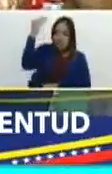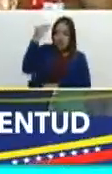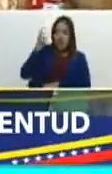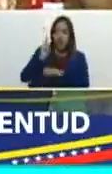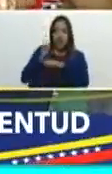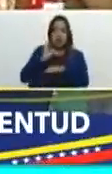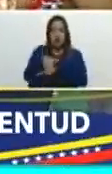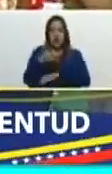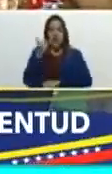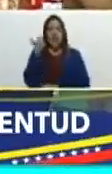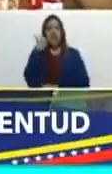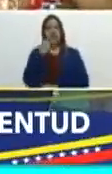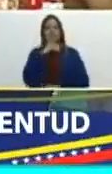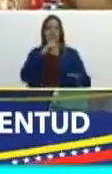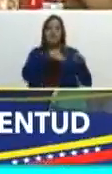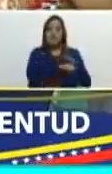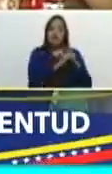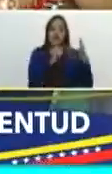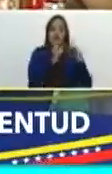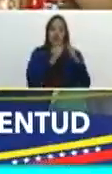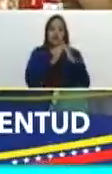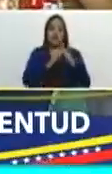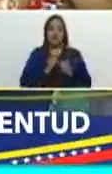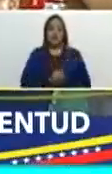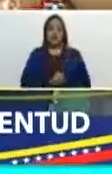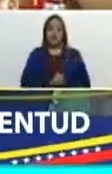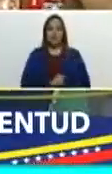anda engripado en su casa,